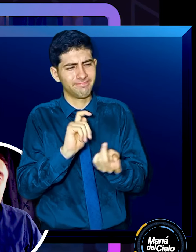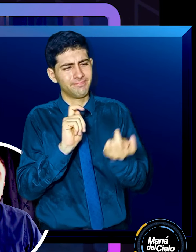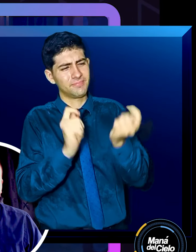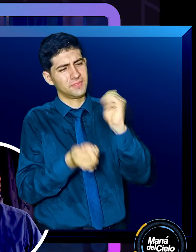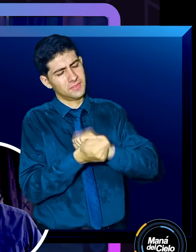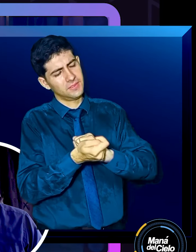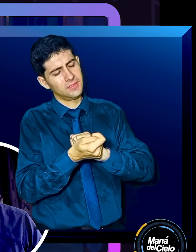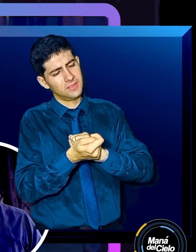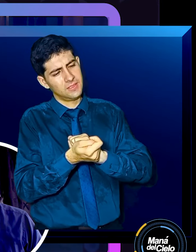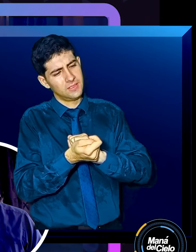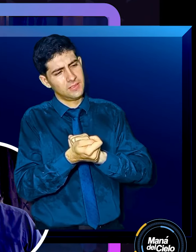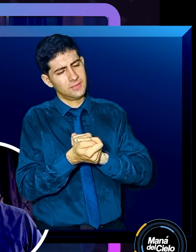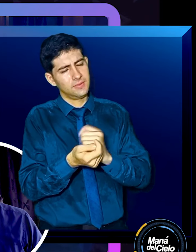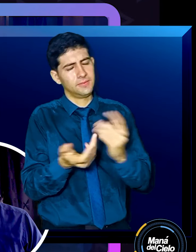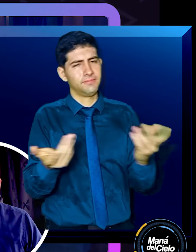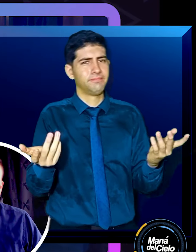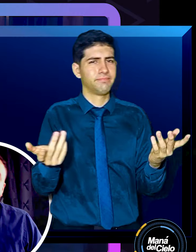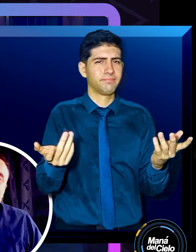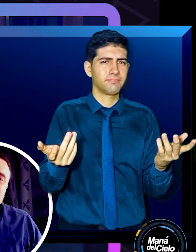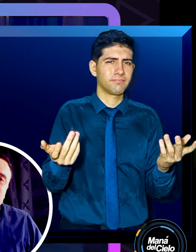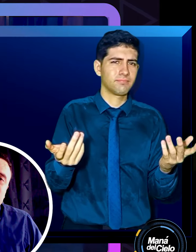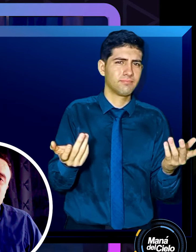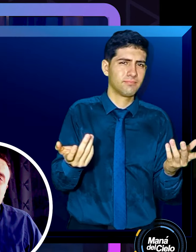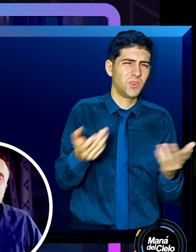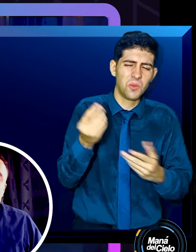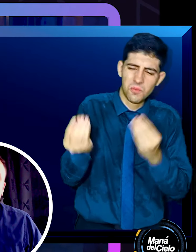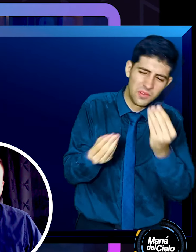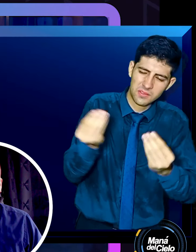y después los bueyes. No.